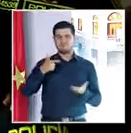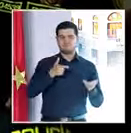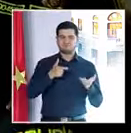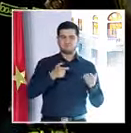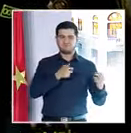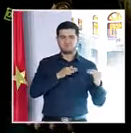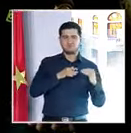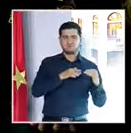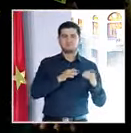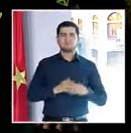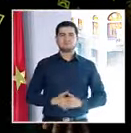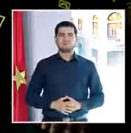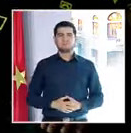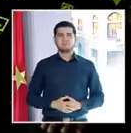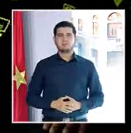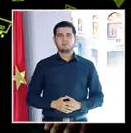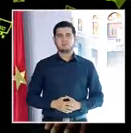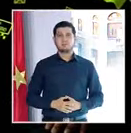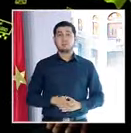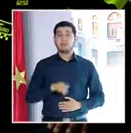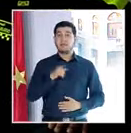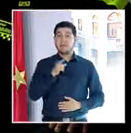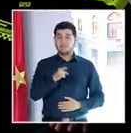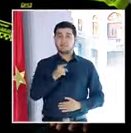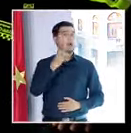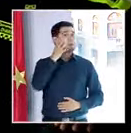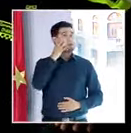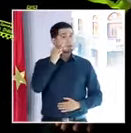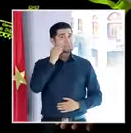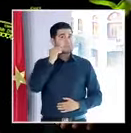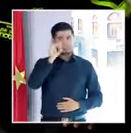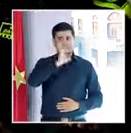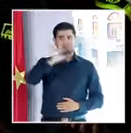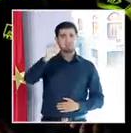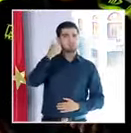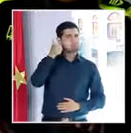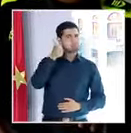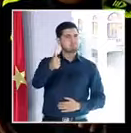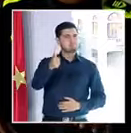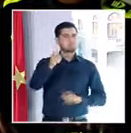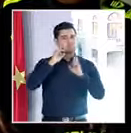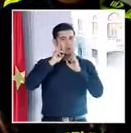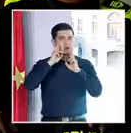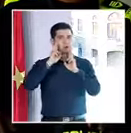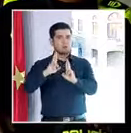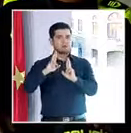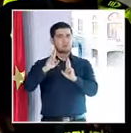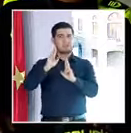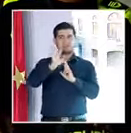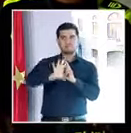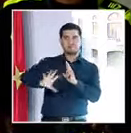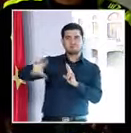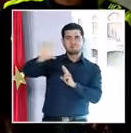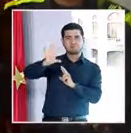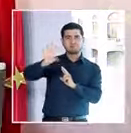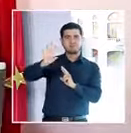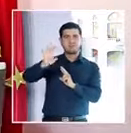ejercicio es una experiencia exitosa que ha sido reconocida a nivel nacional y